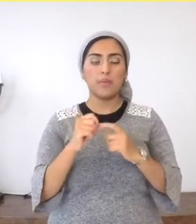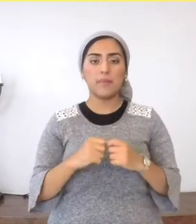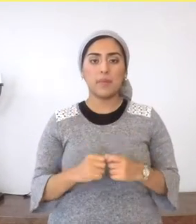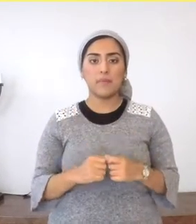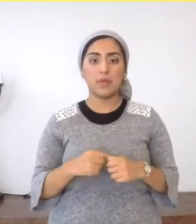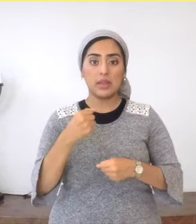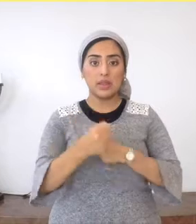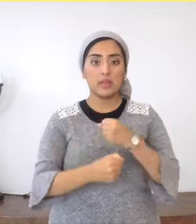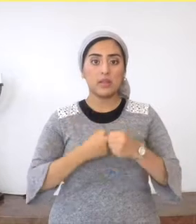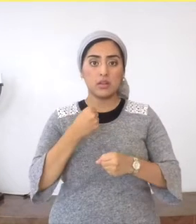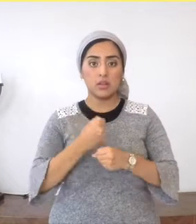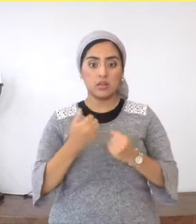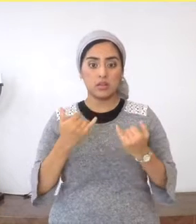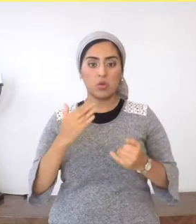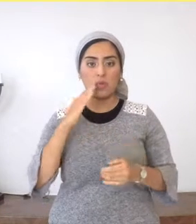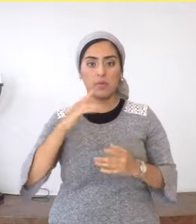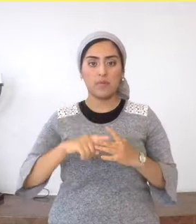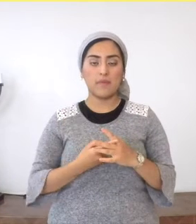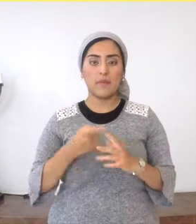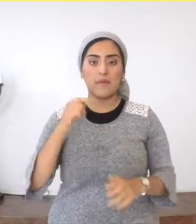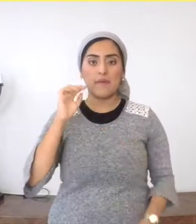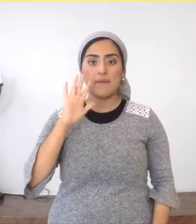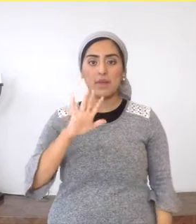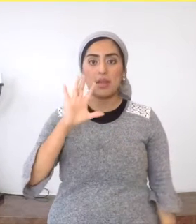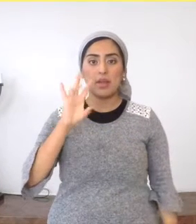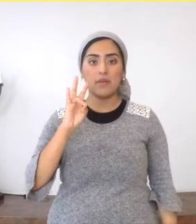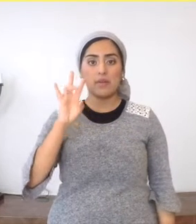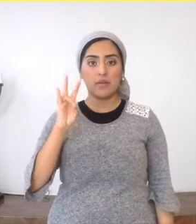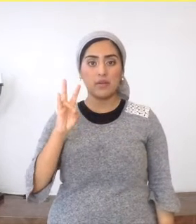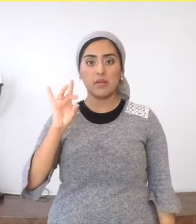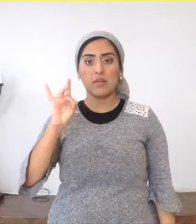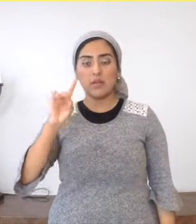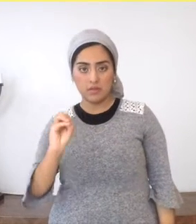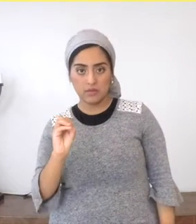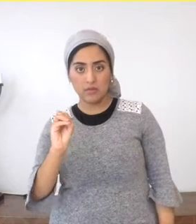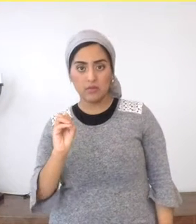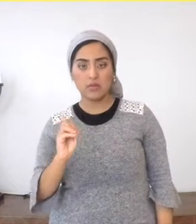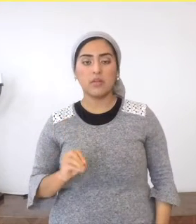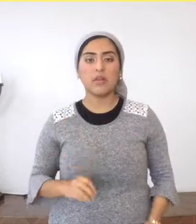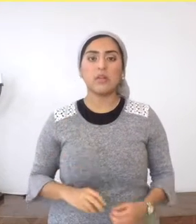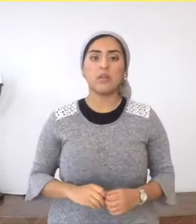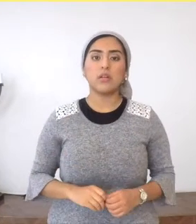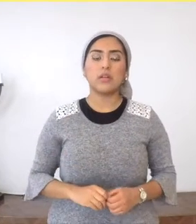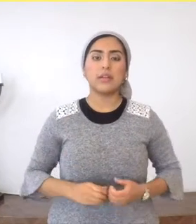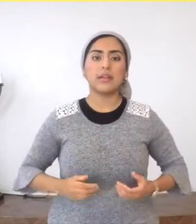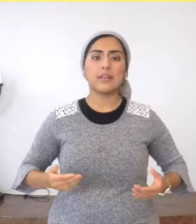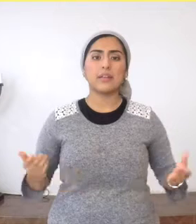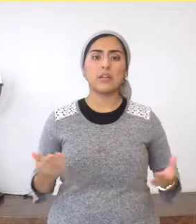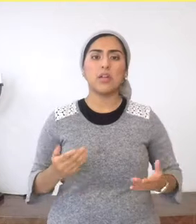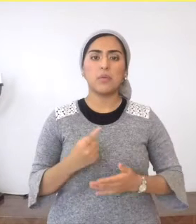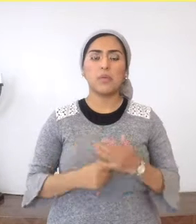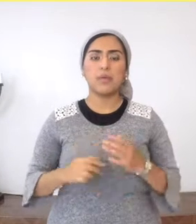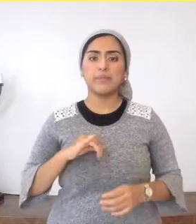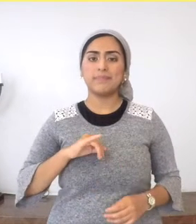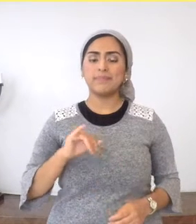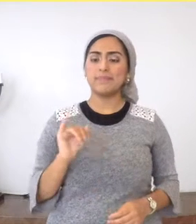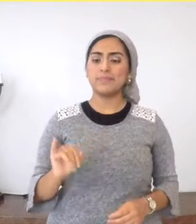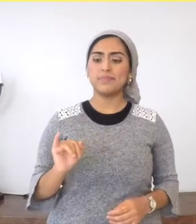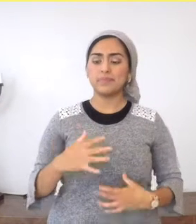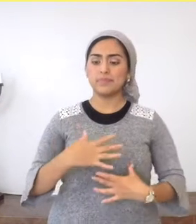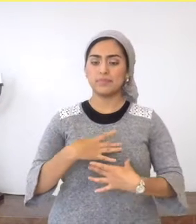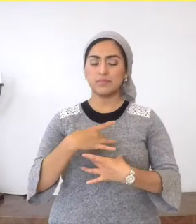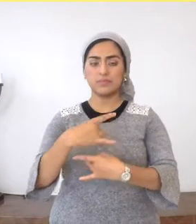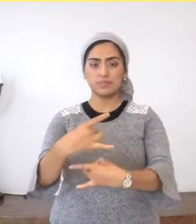El artículo Sugiere que la palabra Para banco Bueno Sugiere el año Que está por comenzar 5.760 Que está escrito Como con letras